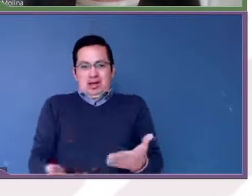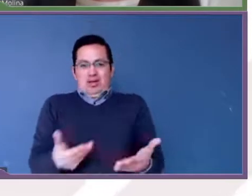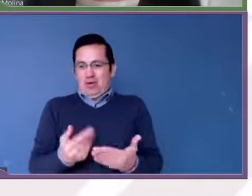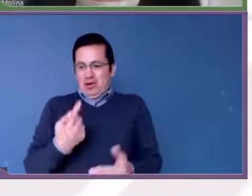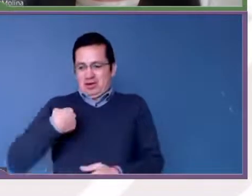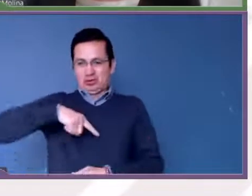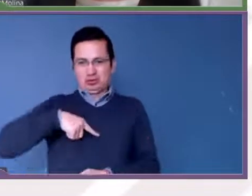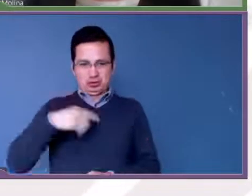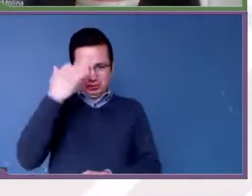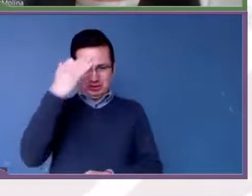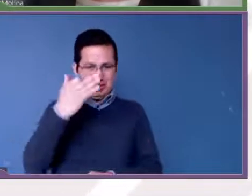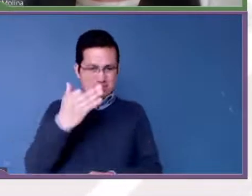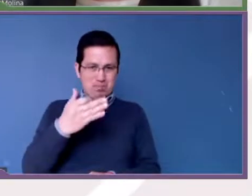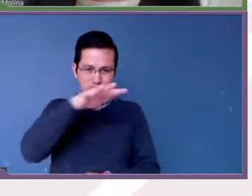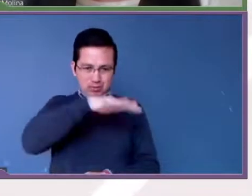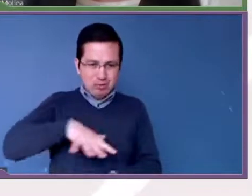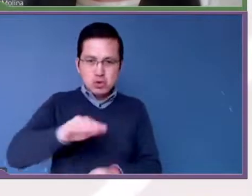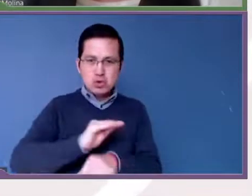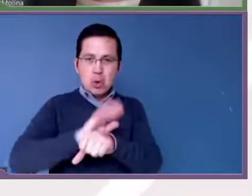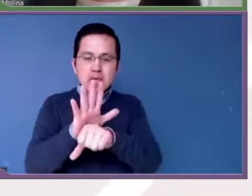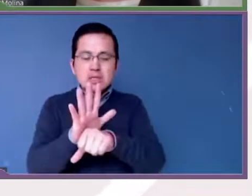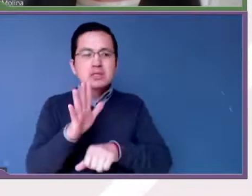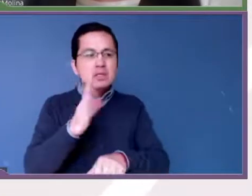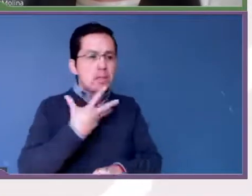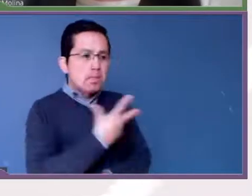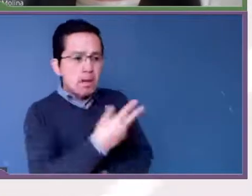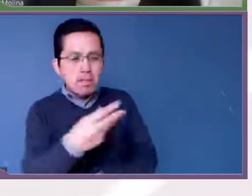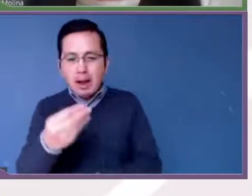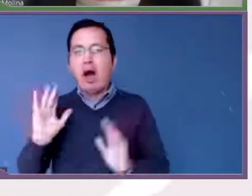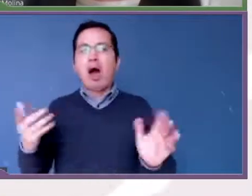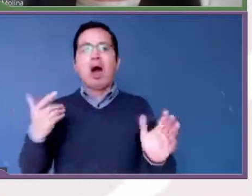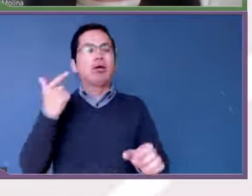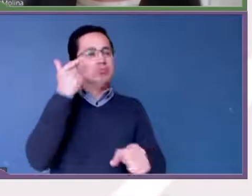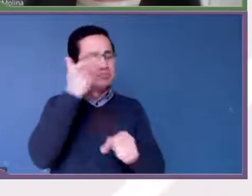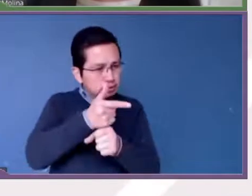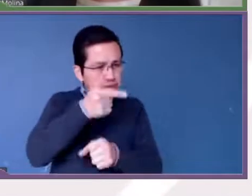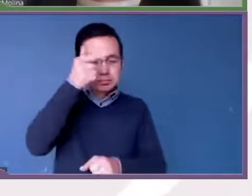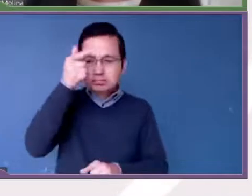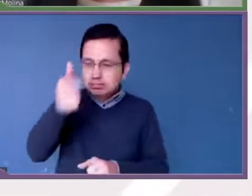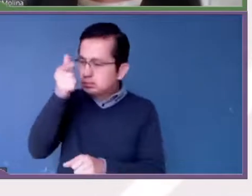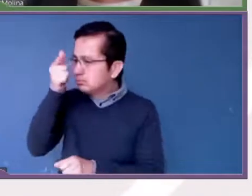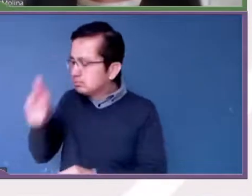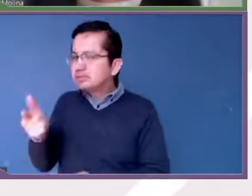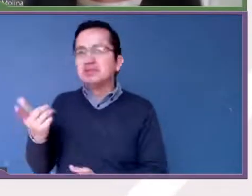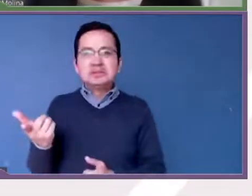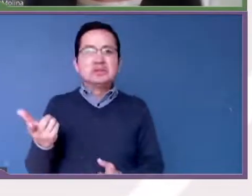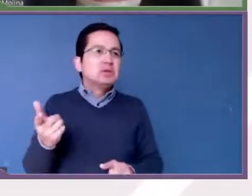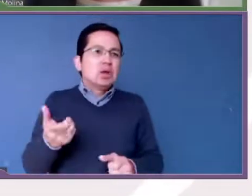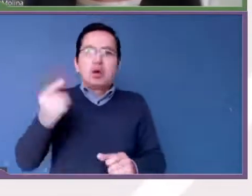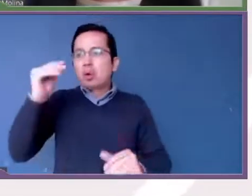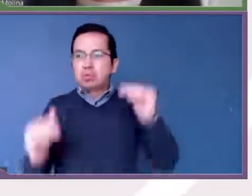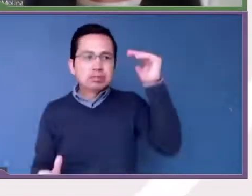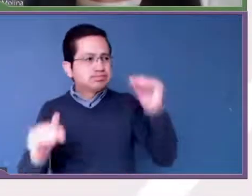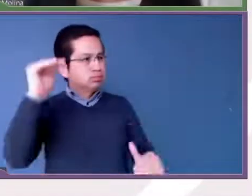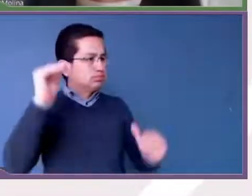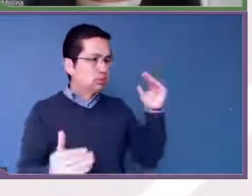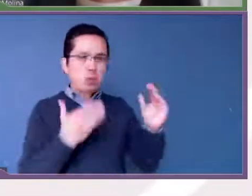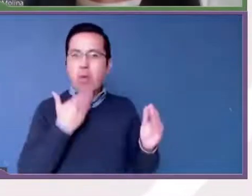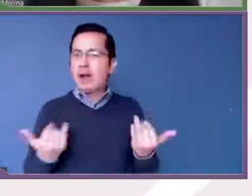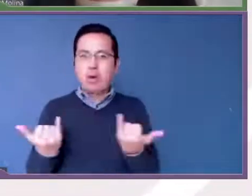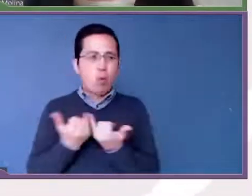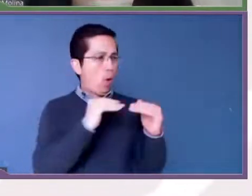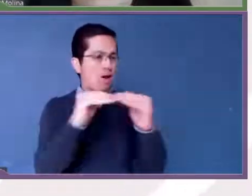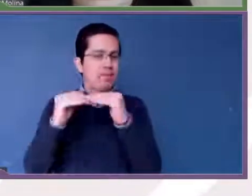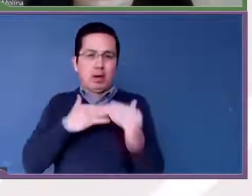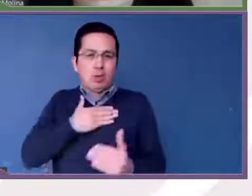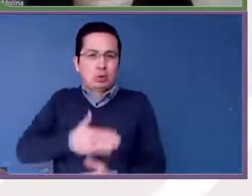en desigualdades estructurales, que creo que lo hemos conversado antes, ¿no? Es un tema que no se mencionaba muy marginalmente y de repente con